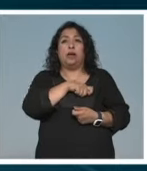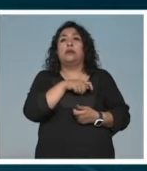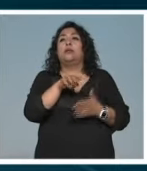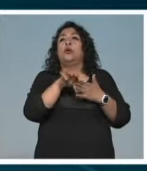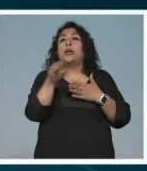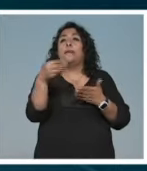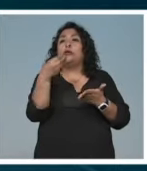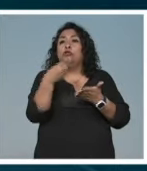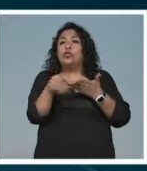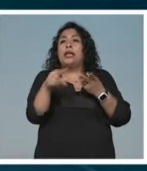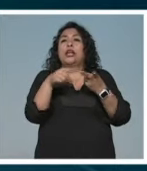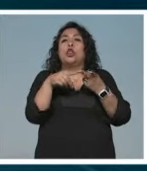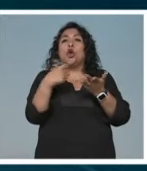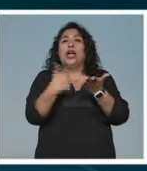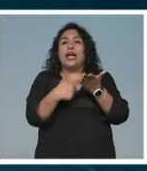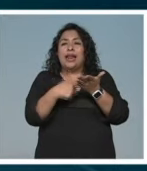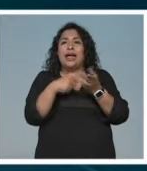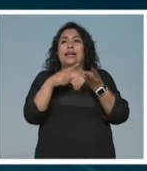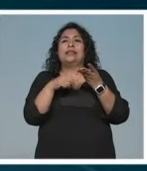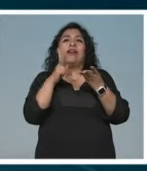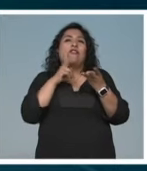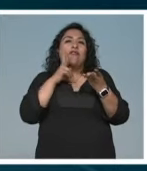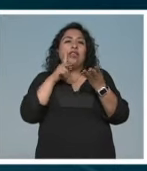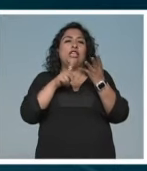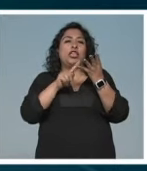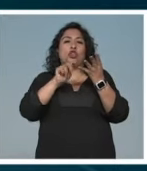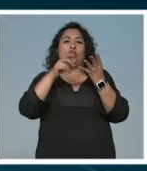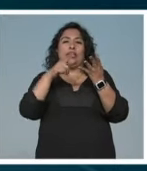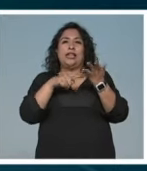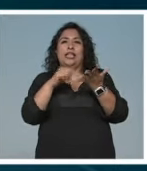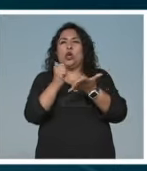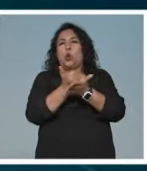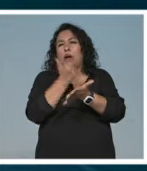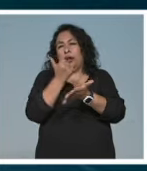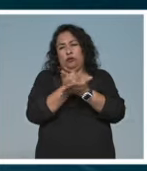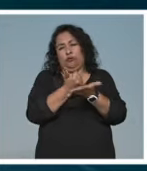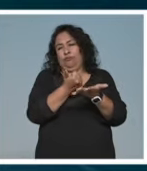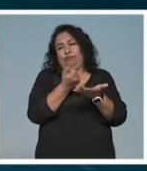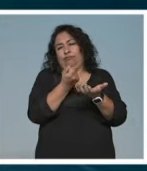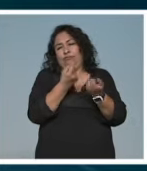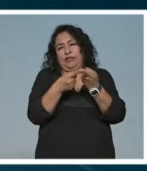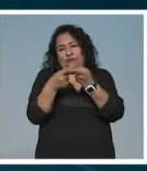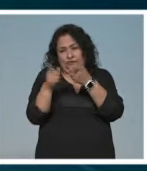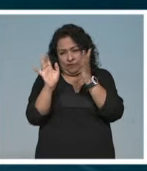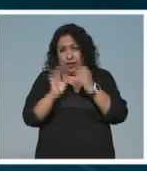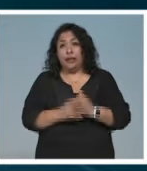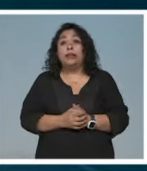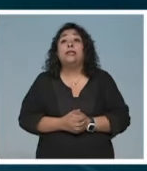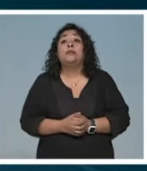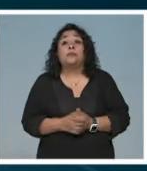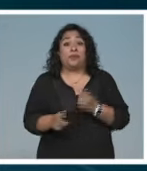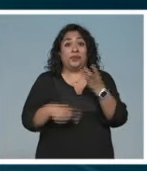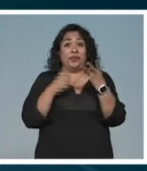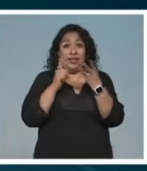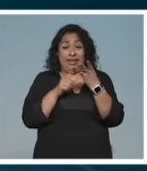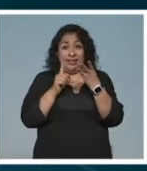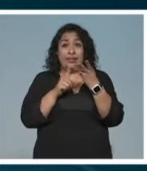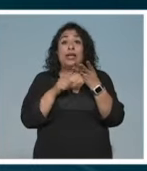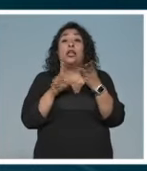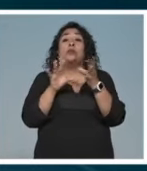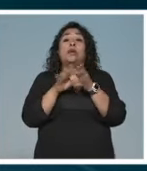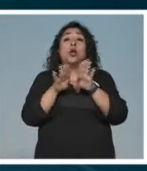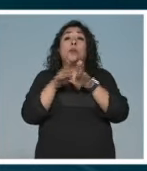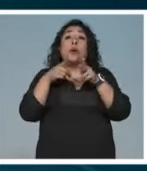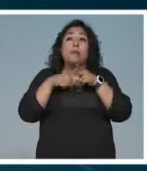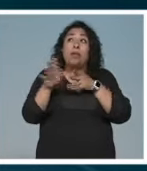el cerdo, la manteca, el vino, el trigo y el arroz, por mencionar algunos. En el tercer tiempo, narra el inicio